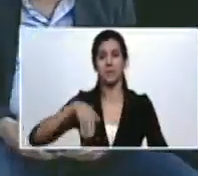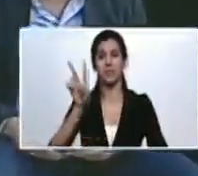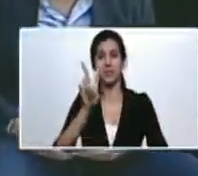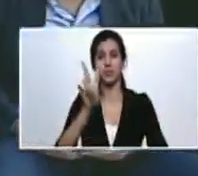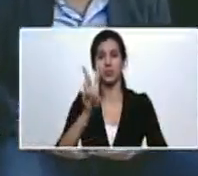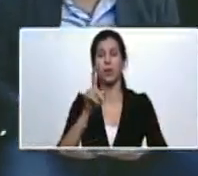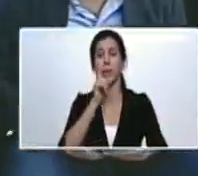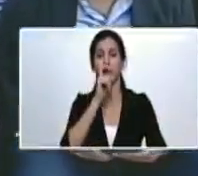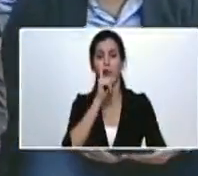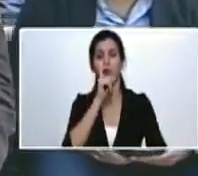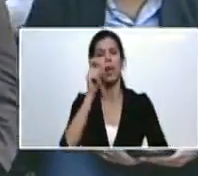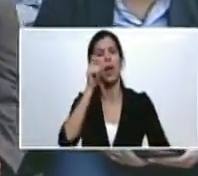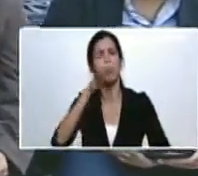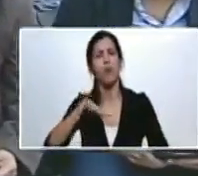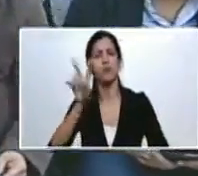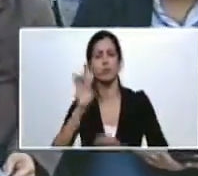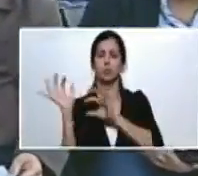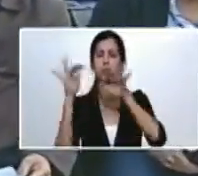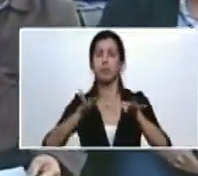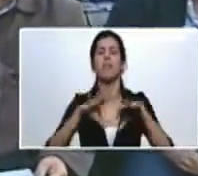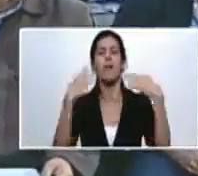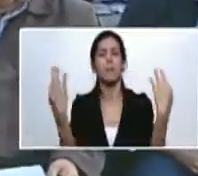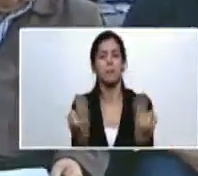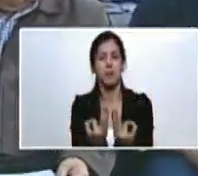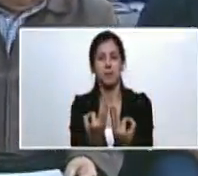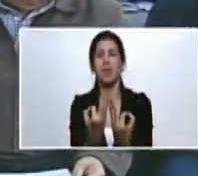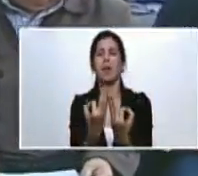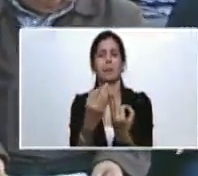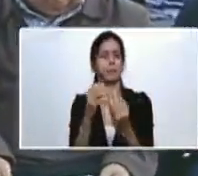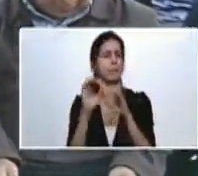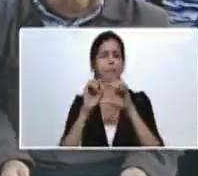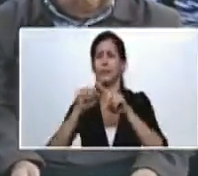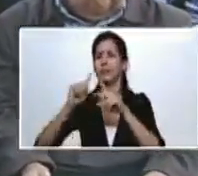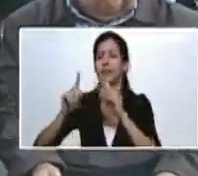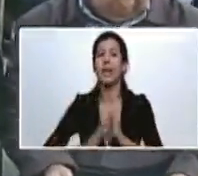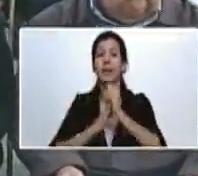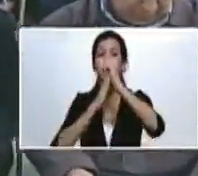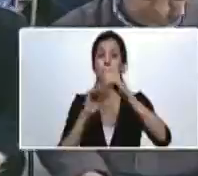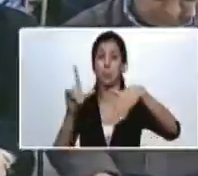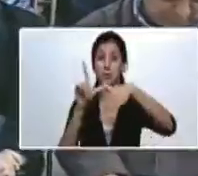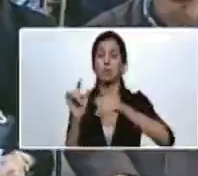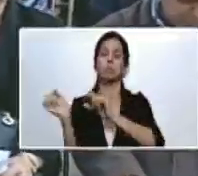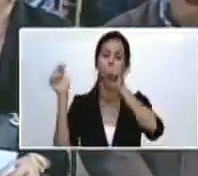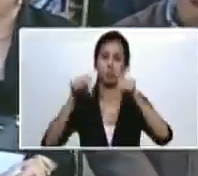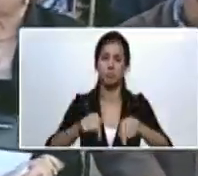República, el pueblo venezolano, los familiares del comandante Hugo Chávez y diversos líderes regionales